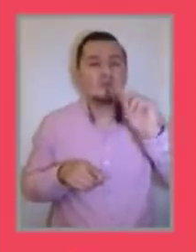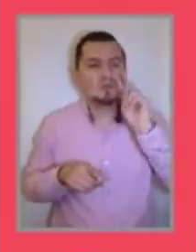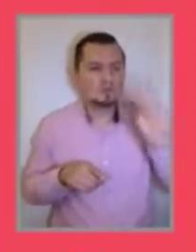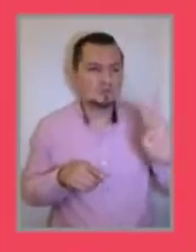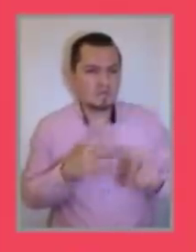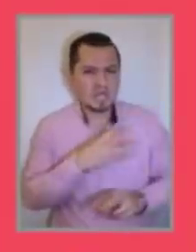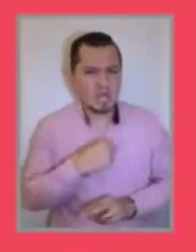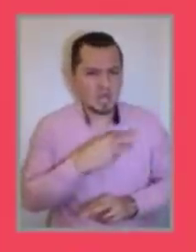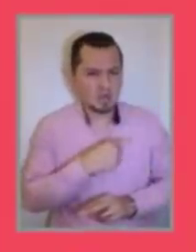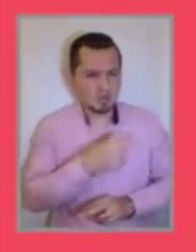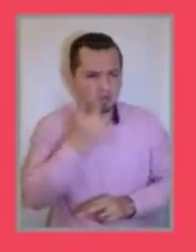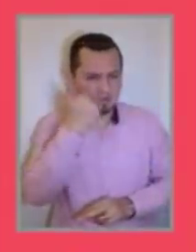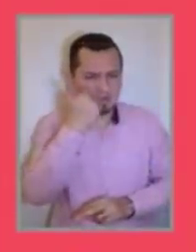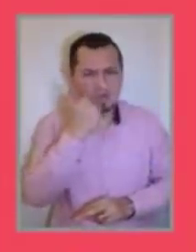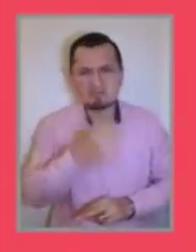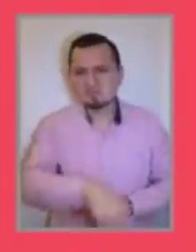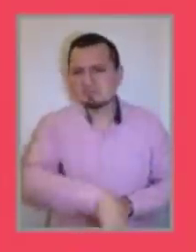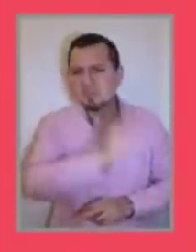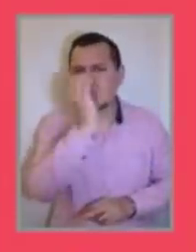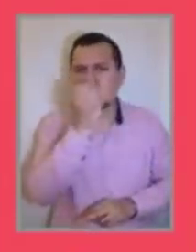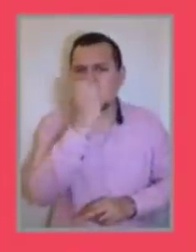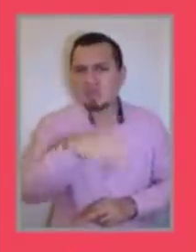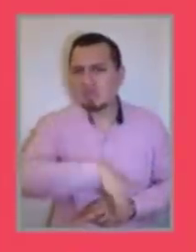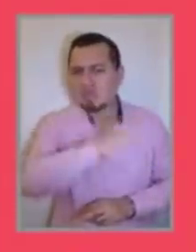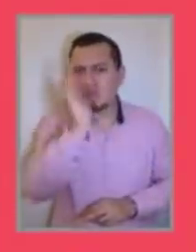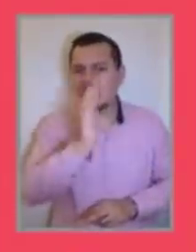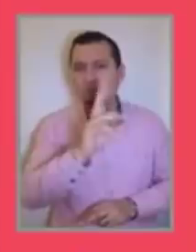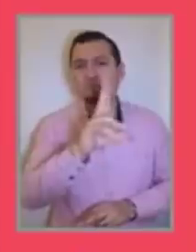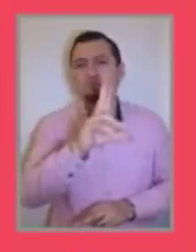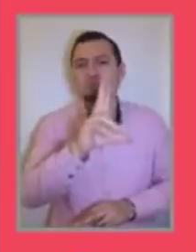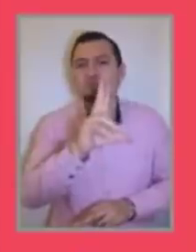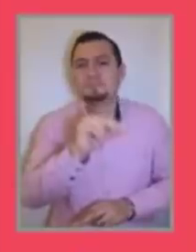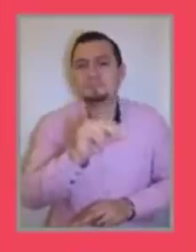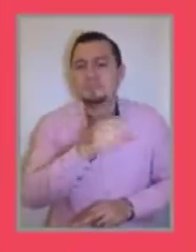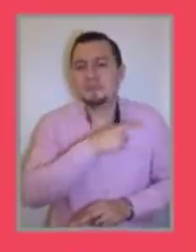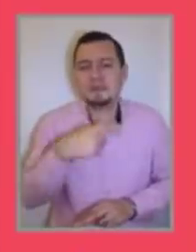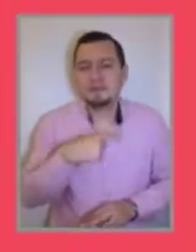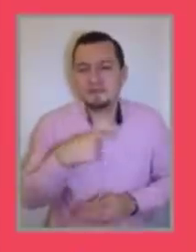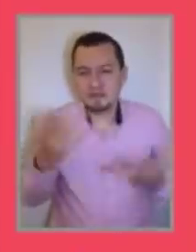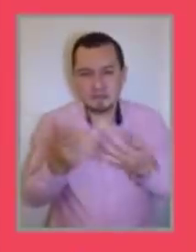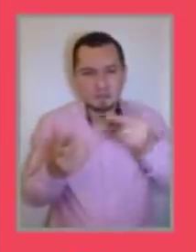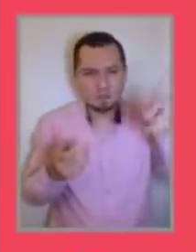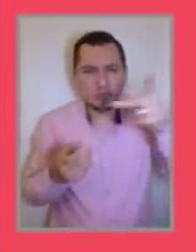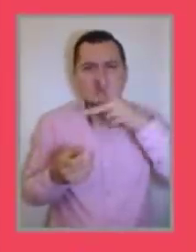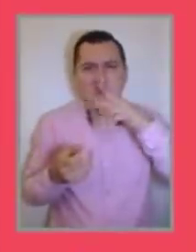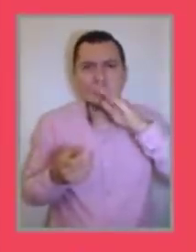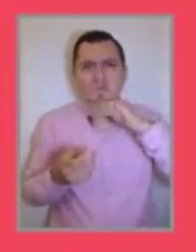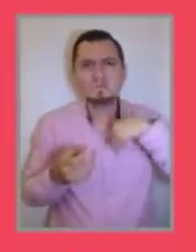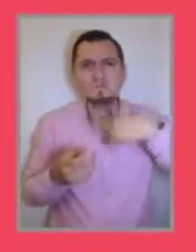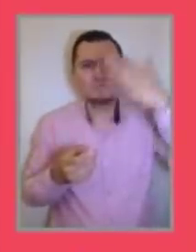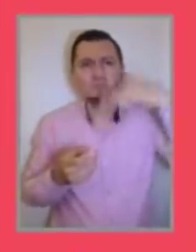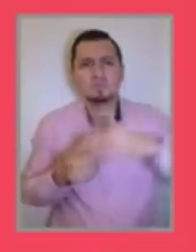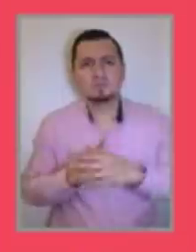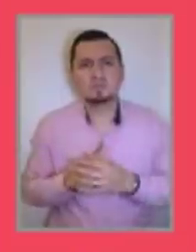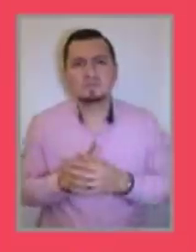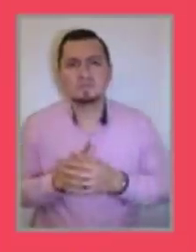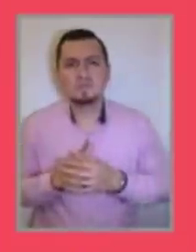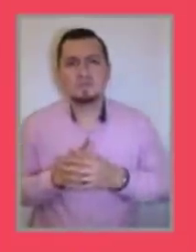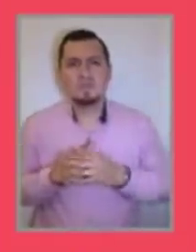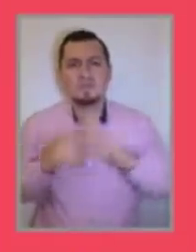hijos no lo manden a la escuela, pues por más que nosotros tengamos filtros va a ser muy complicado. Segundo, necesitamos que nos manden a los niños con su